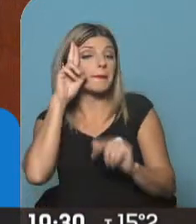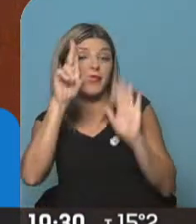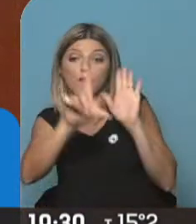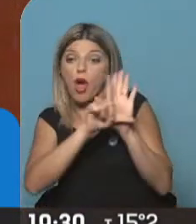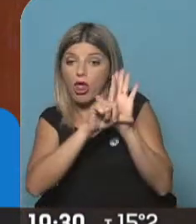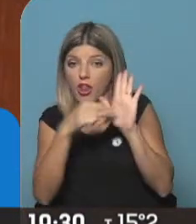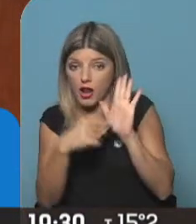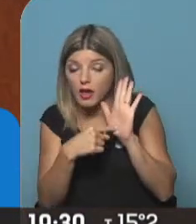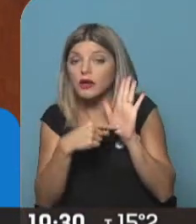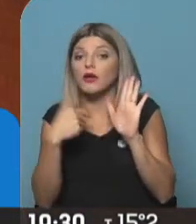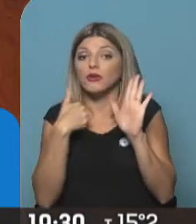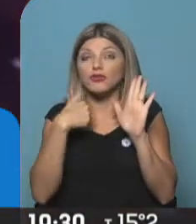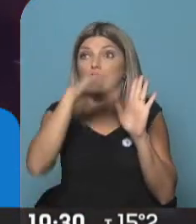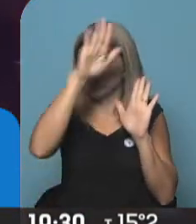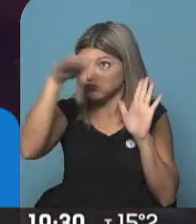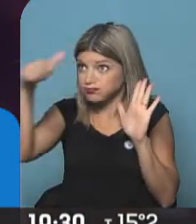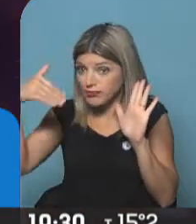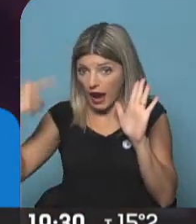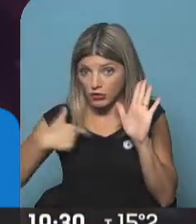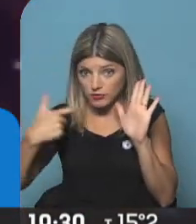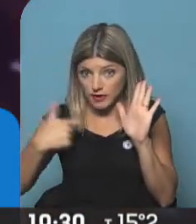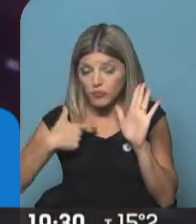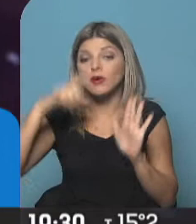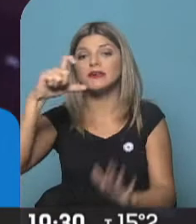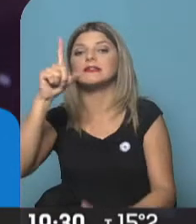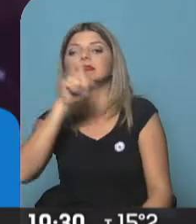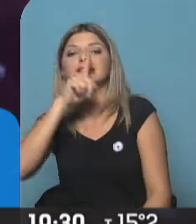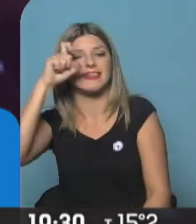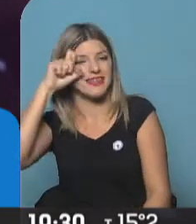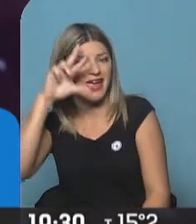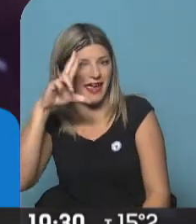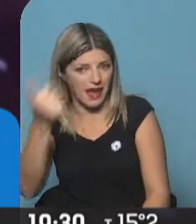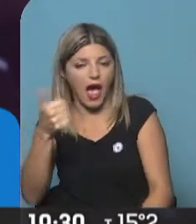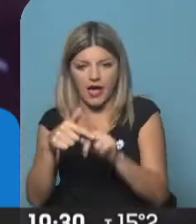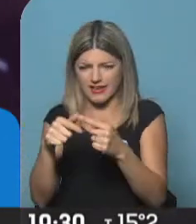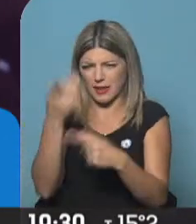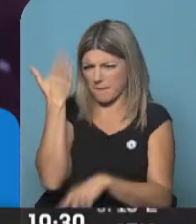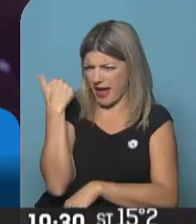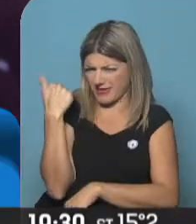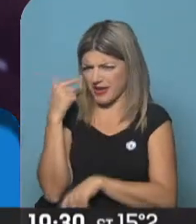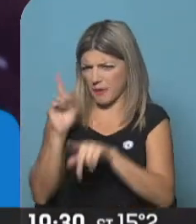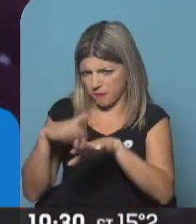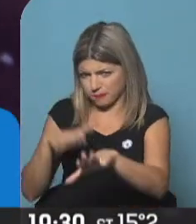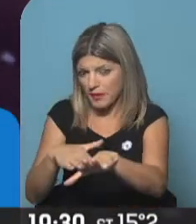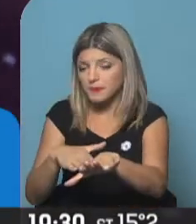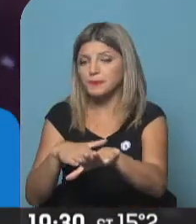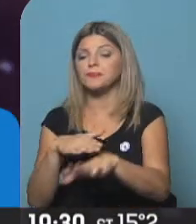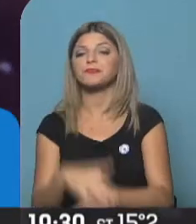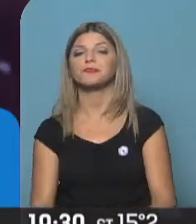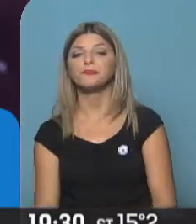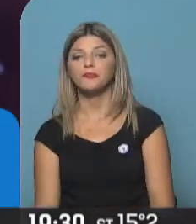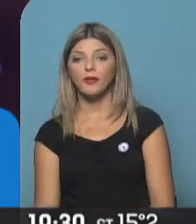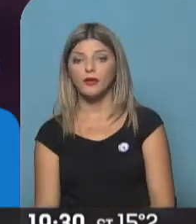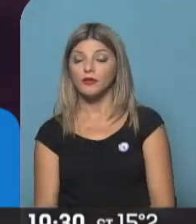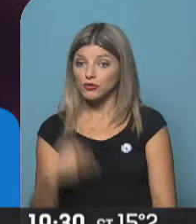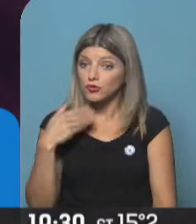convocado a los sindicatos con personería nacional y lasseter a que en el caso de ayer que es la que marchó ayer mayoritariamente no vino